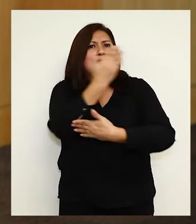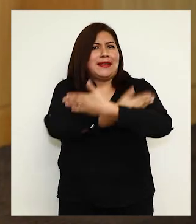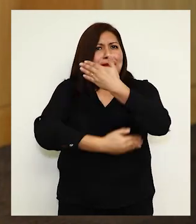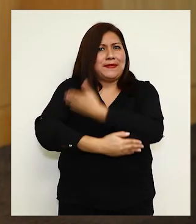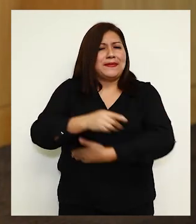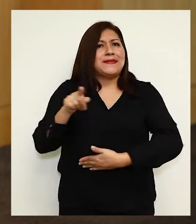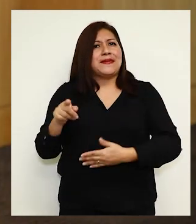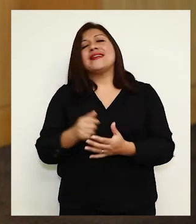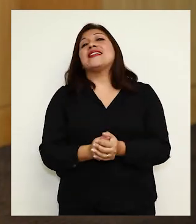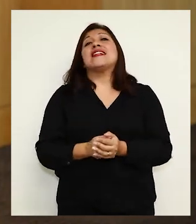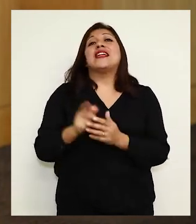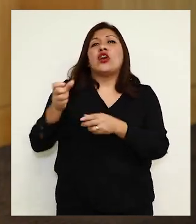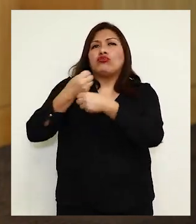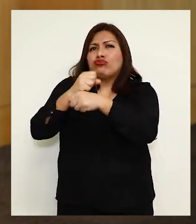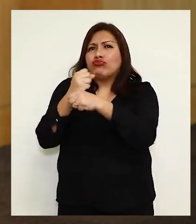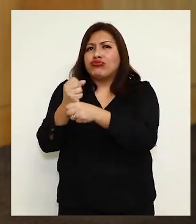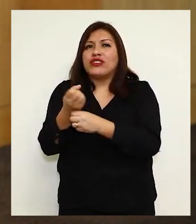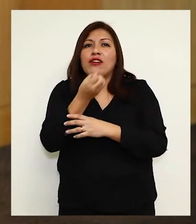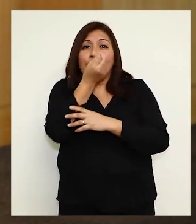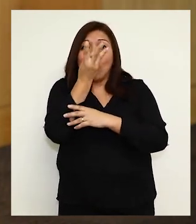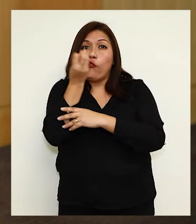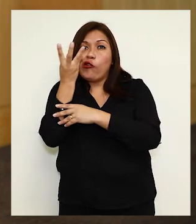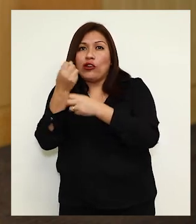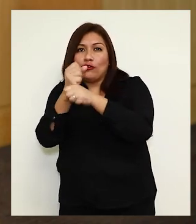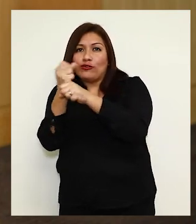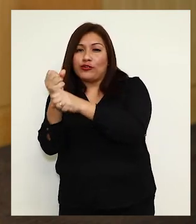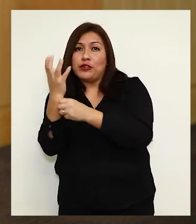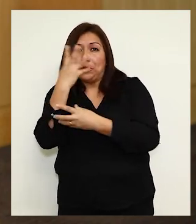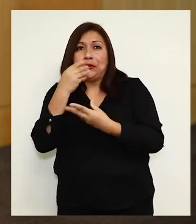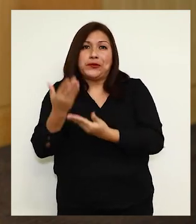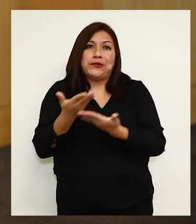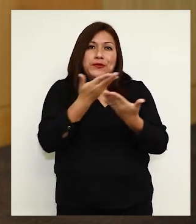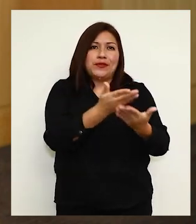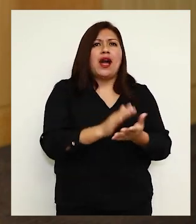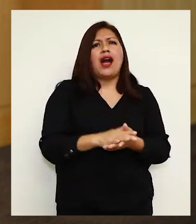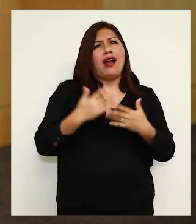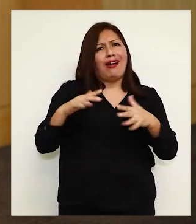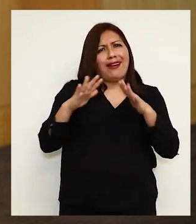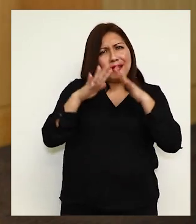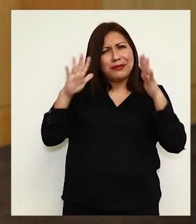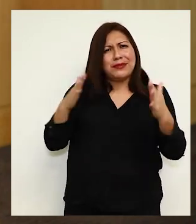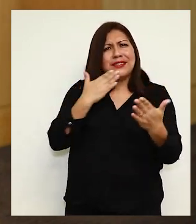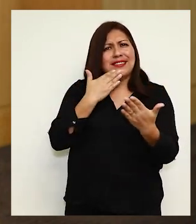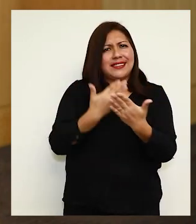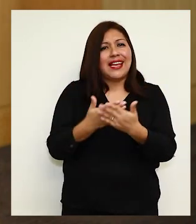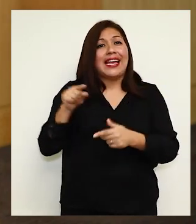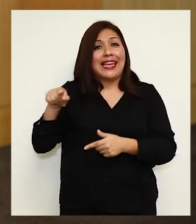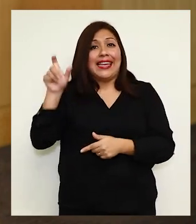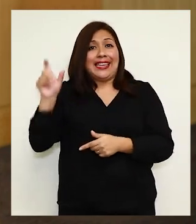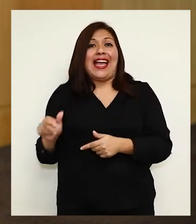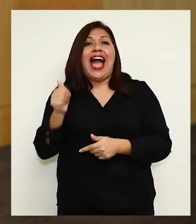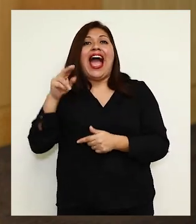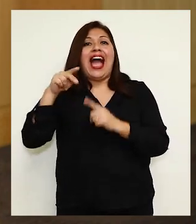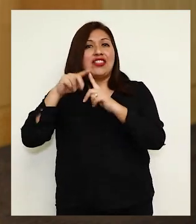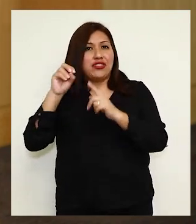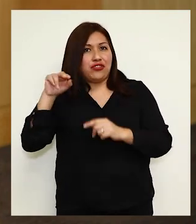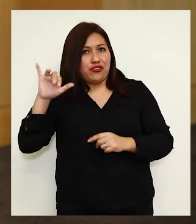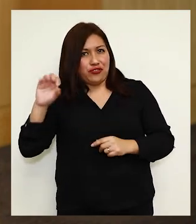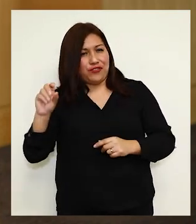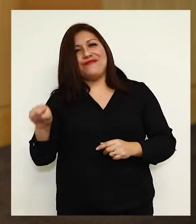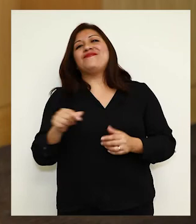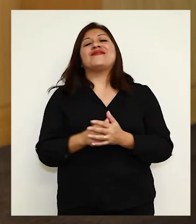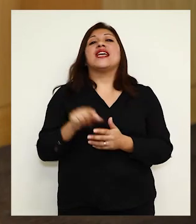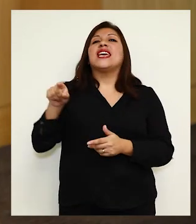discapacidad. Son flores naturales, ahí se lo entregó. Muchísimas gracias. Él es Antonio de la